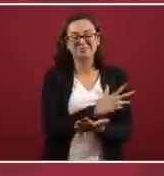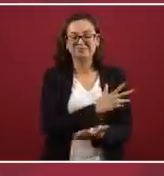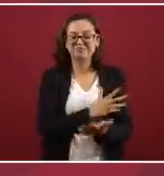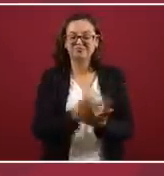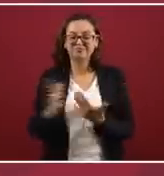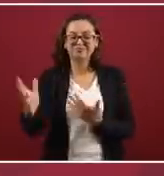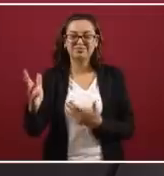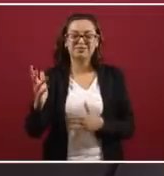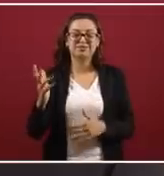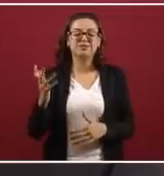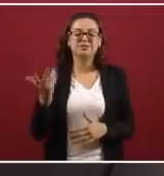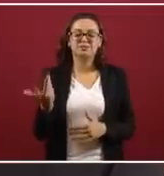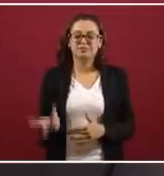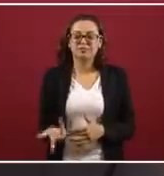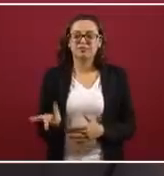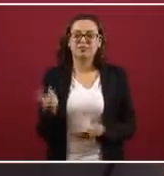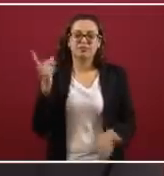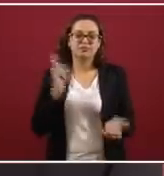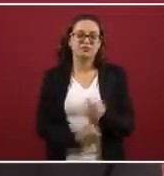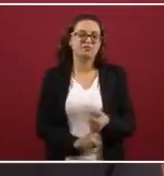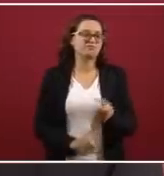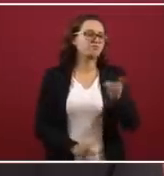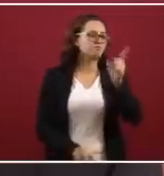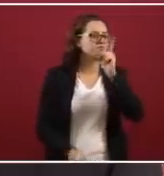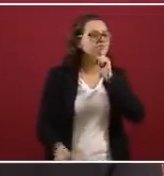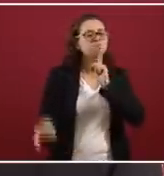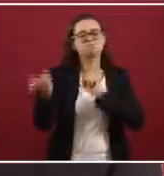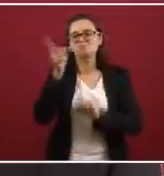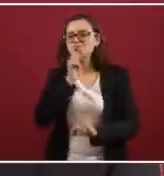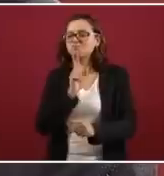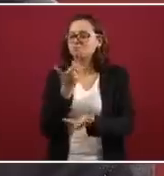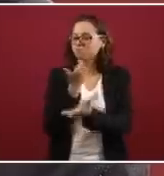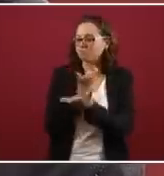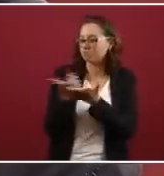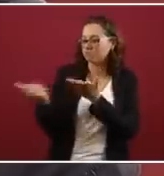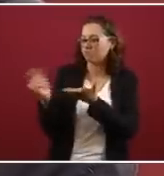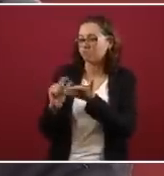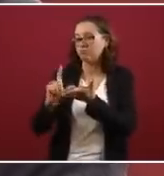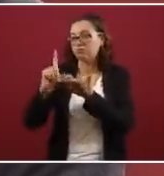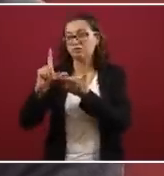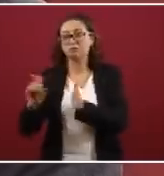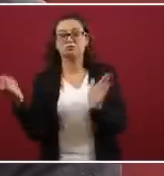donde, con la mentira de que el aumento del salario era inflacionario,